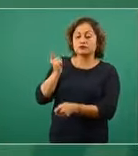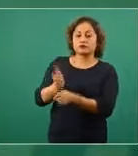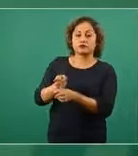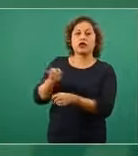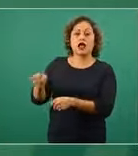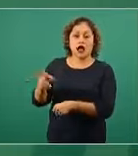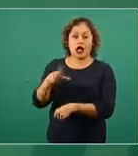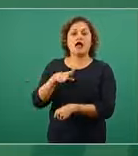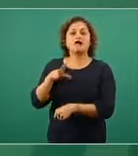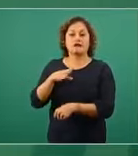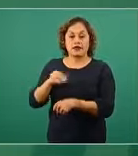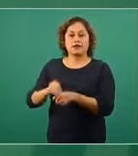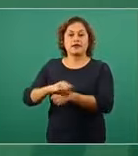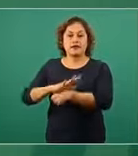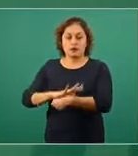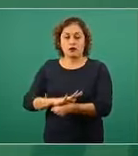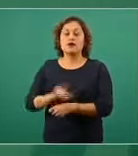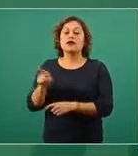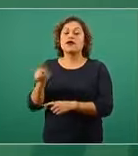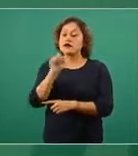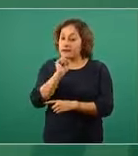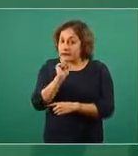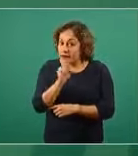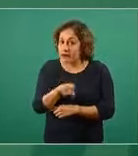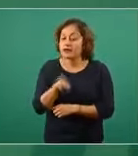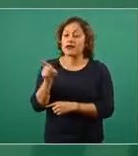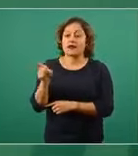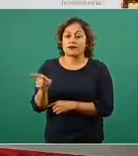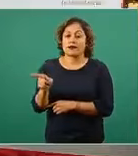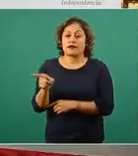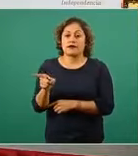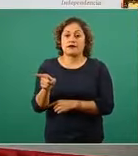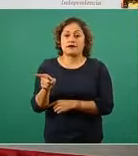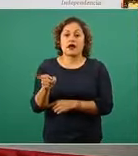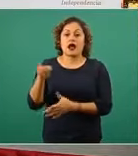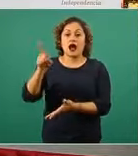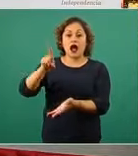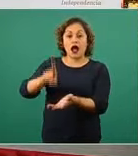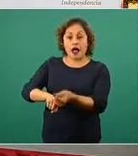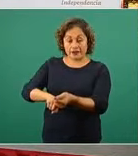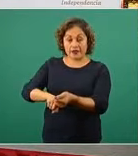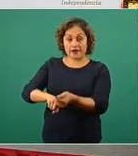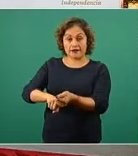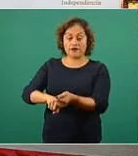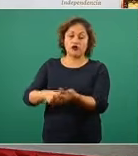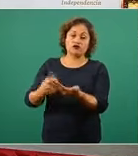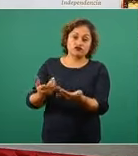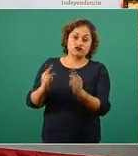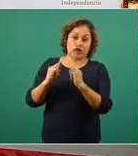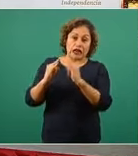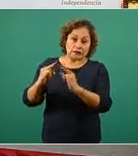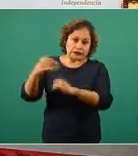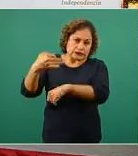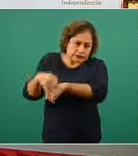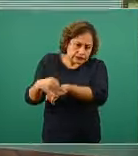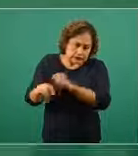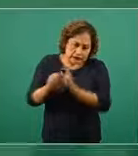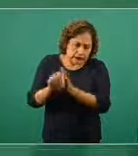y si ésta se encuentra en un espacio en donde hay conglomerado poblacional, hablemos de un albergue, por